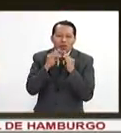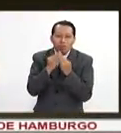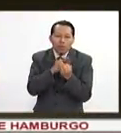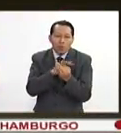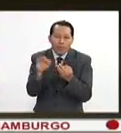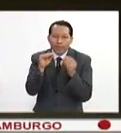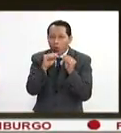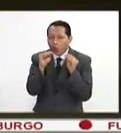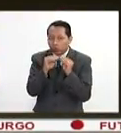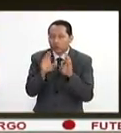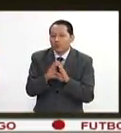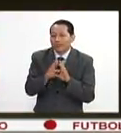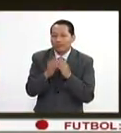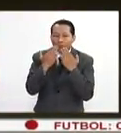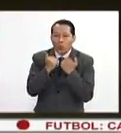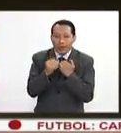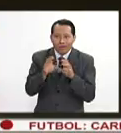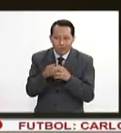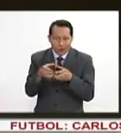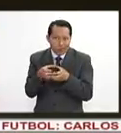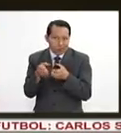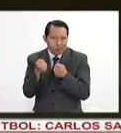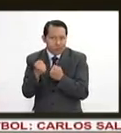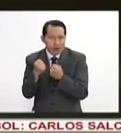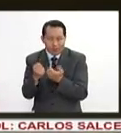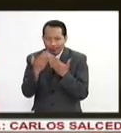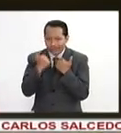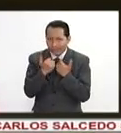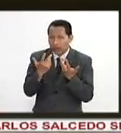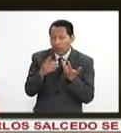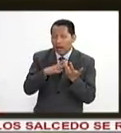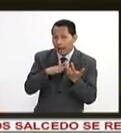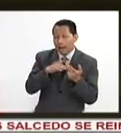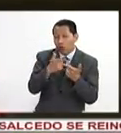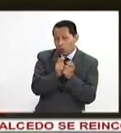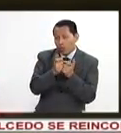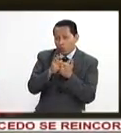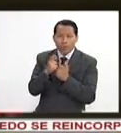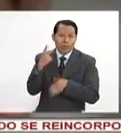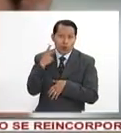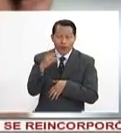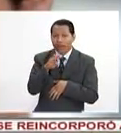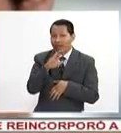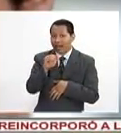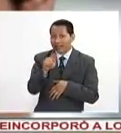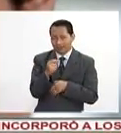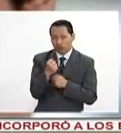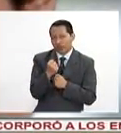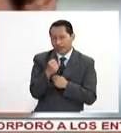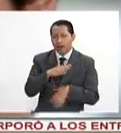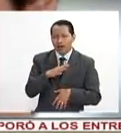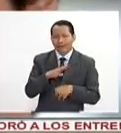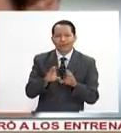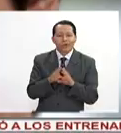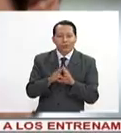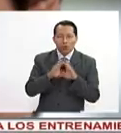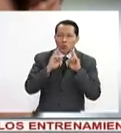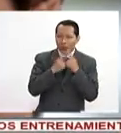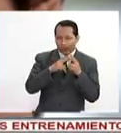estas negociaciones si no existe una posición fuerte de un gobierno. Todas estas partes de su política, que es el Brexit duro, es realmente dejar la